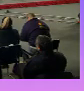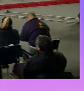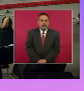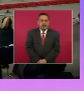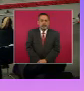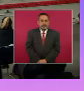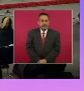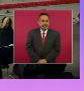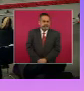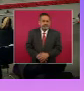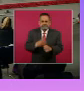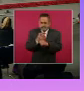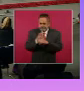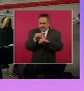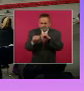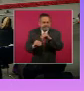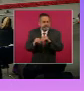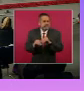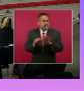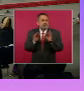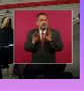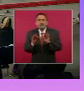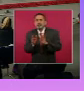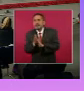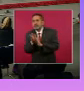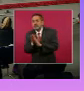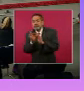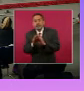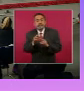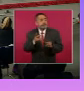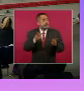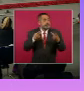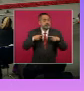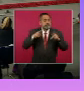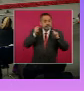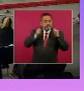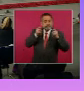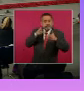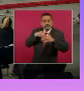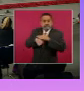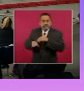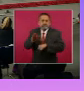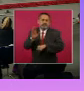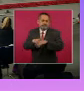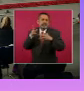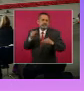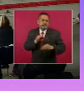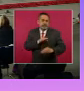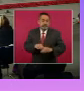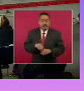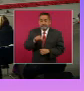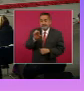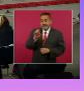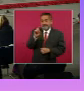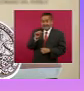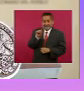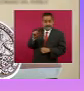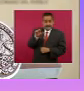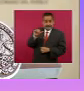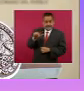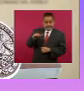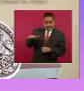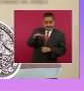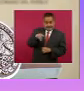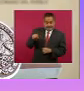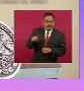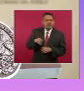y adecuada para recibir un mayor número de visitantes. A Esná vamos a poder acceder bajando